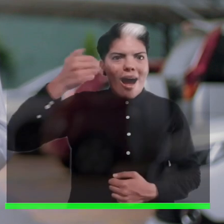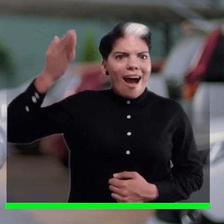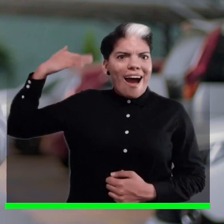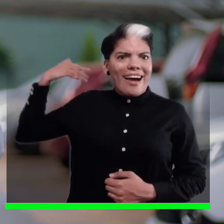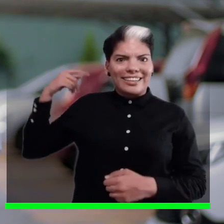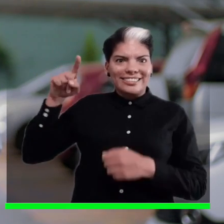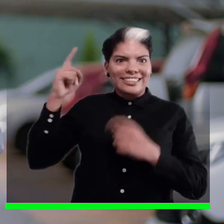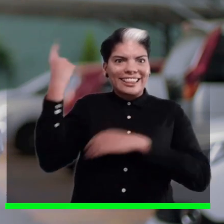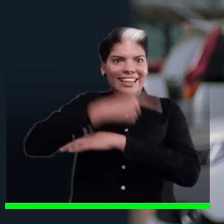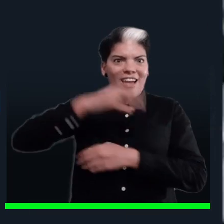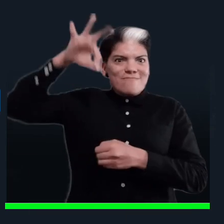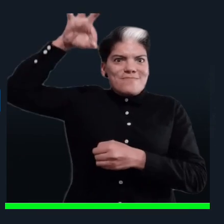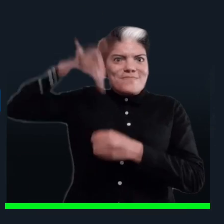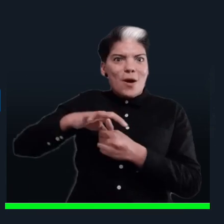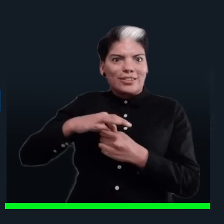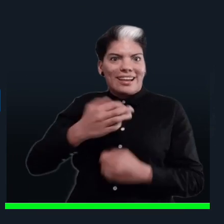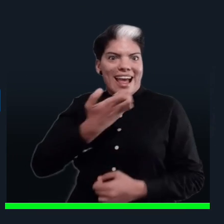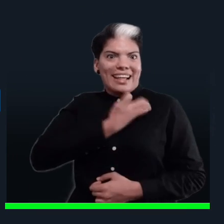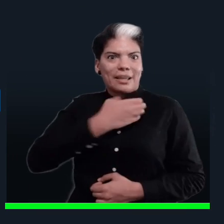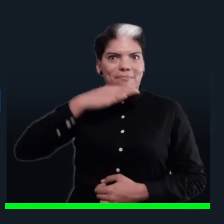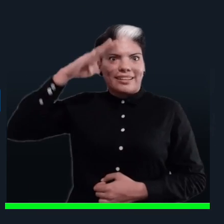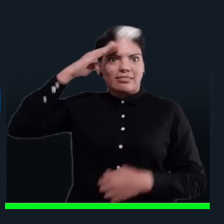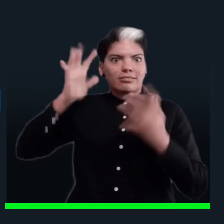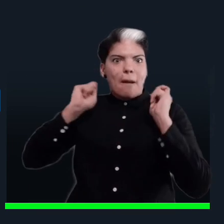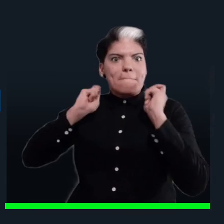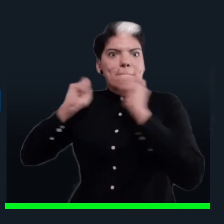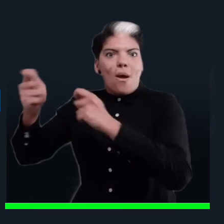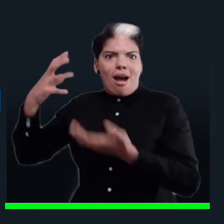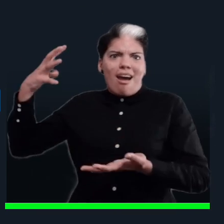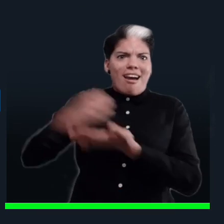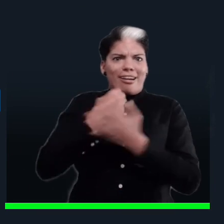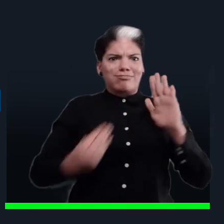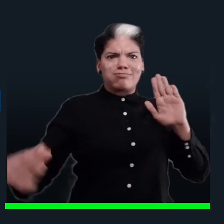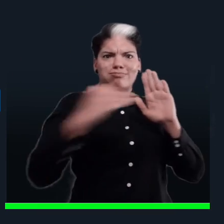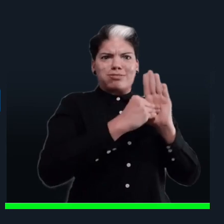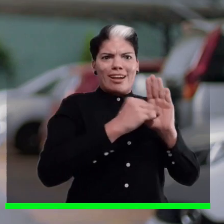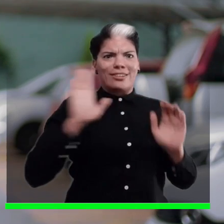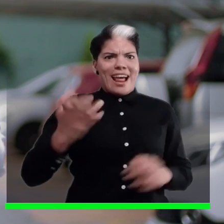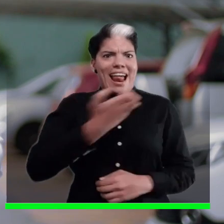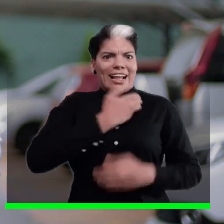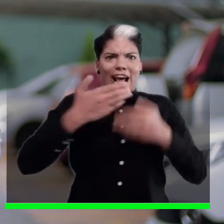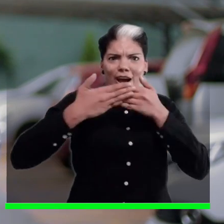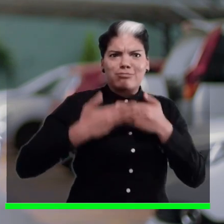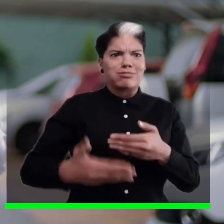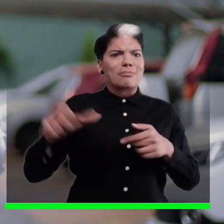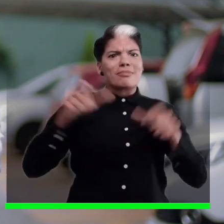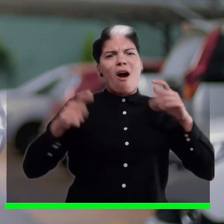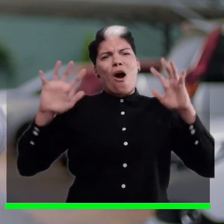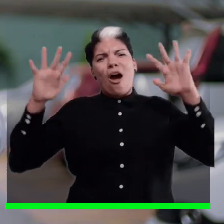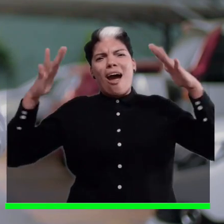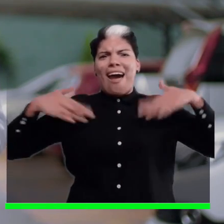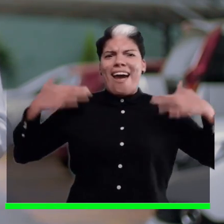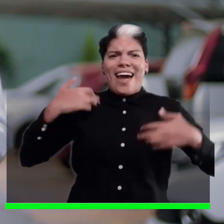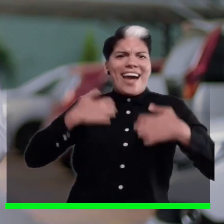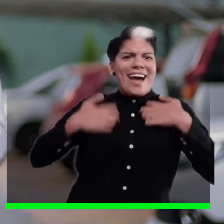El día de las elecciones, el alcalde Daniel Quintero, que acababa de ganar, puso en su cuenta de Twitter que la esperanza había derrotado al miedo. Muchos le creímos, pero al parecer,